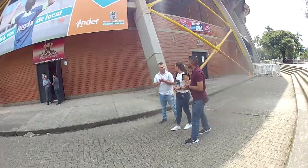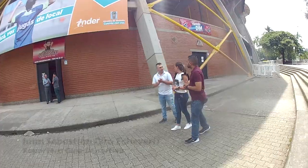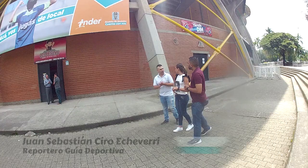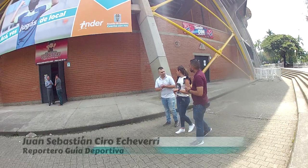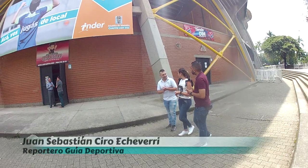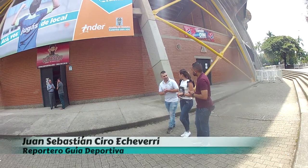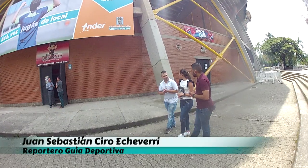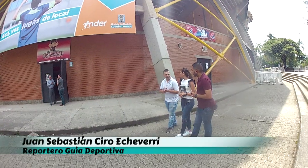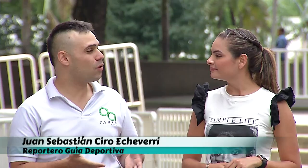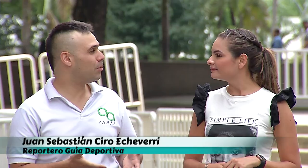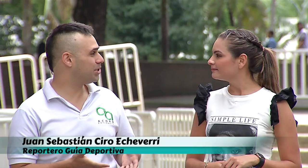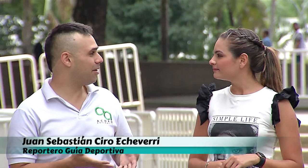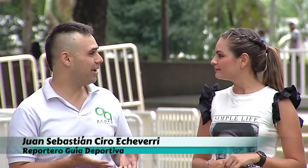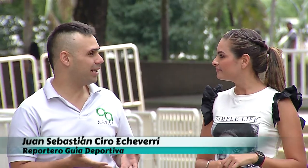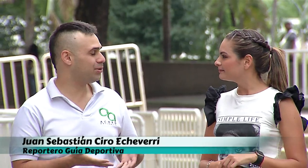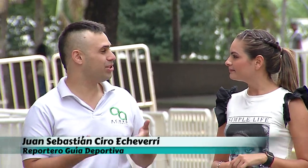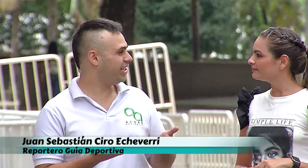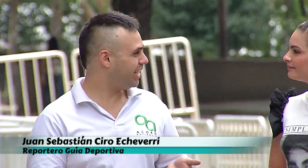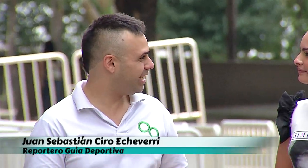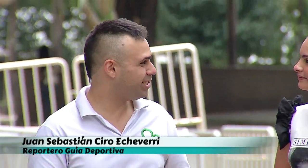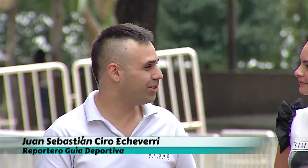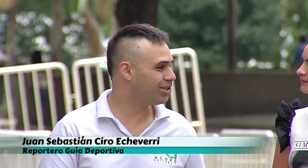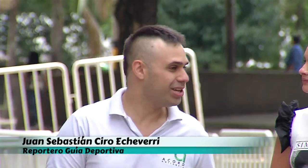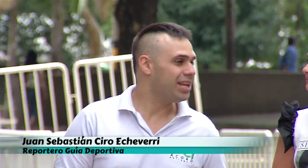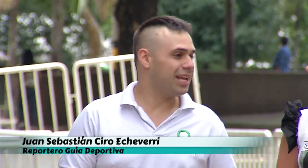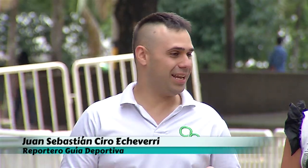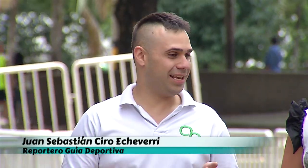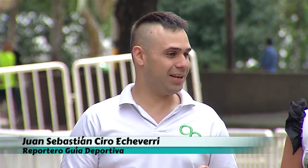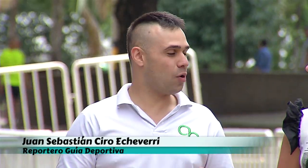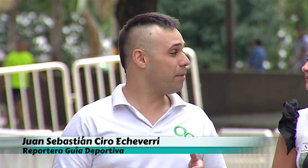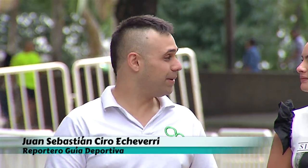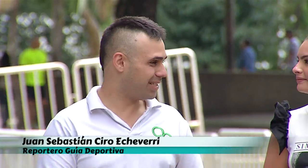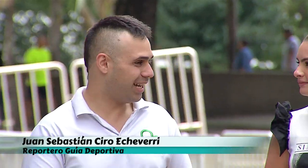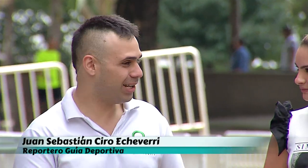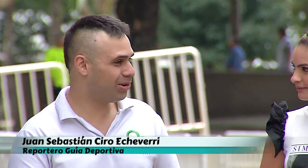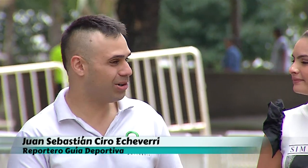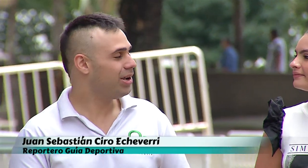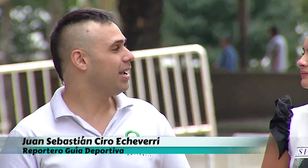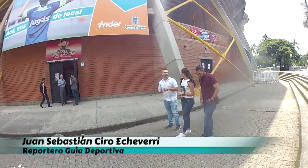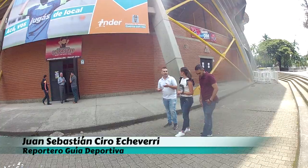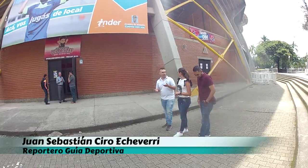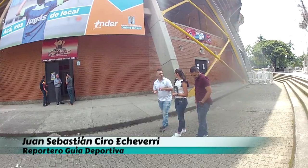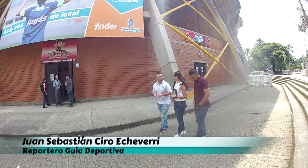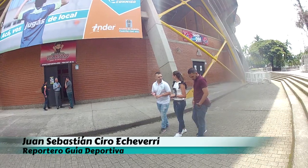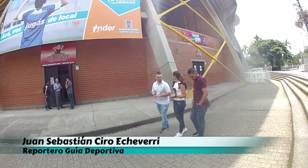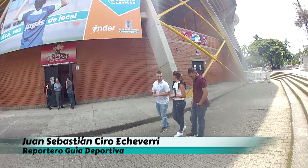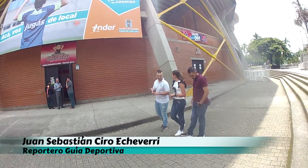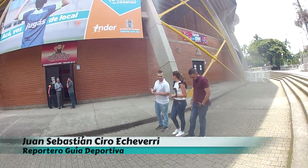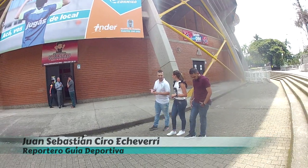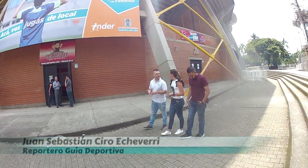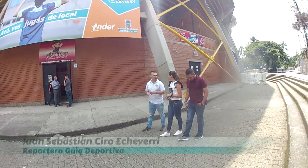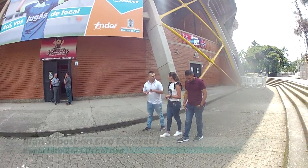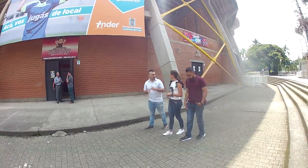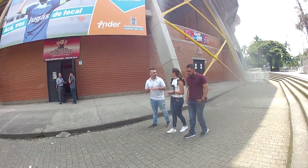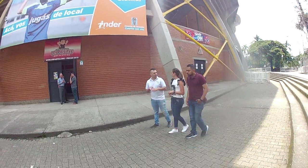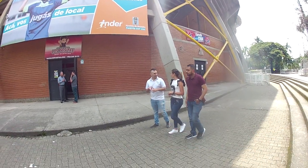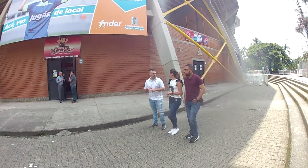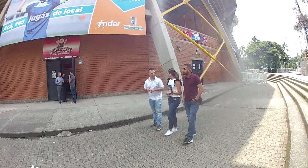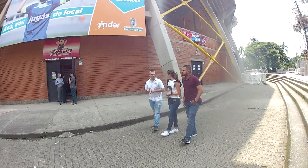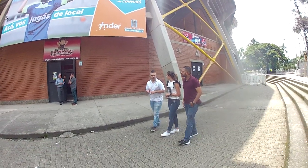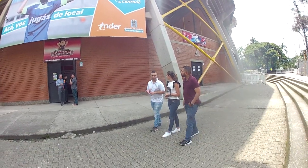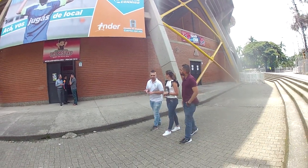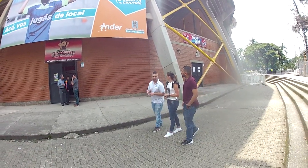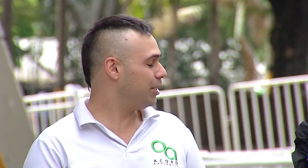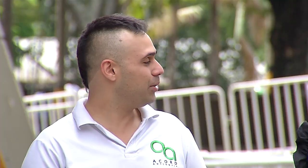hablar con el deportista, cómo saber sus inicios, cómo empezaron, el apoyo de sus familiares, qué los motivó